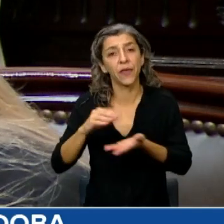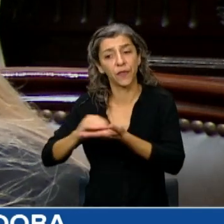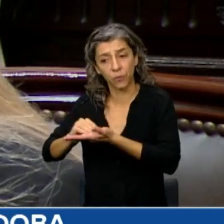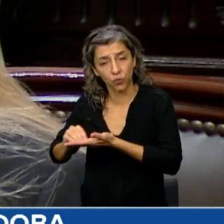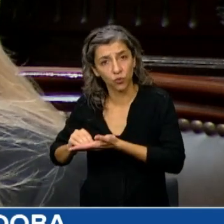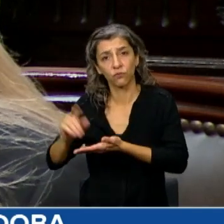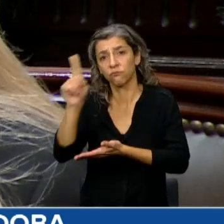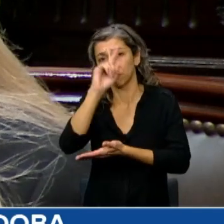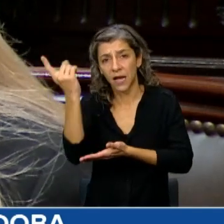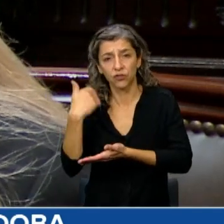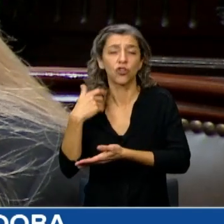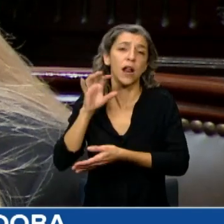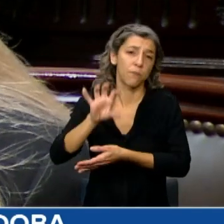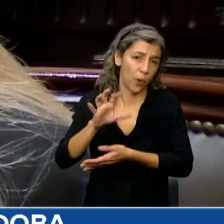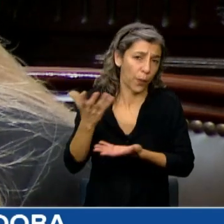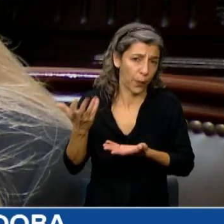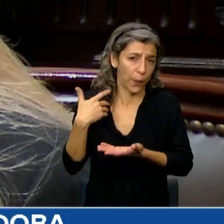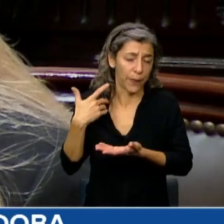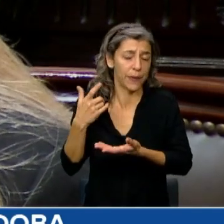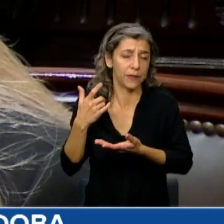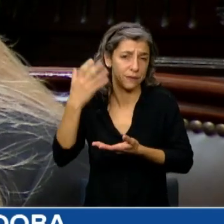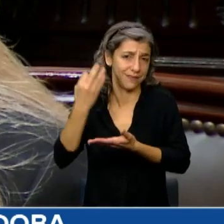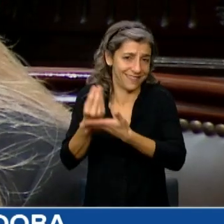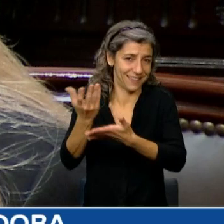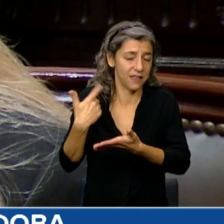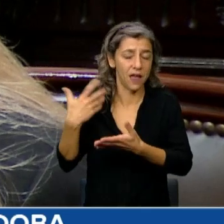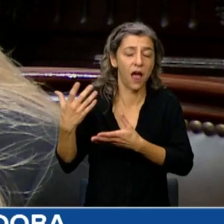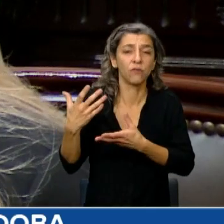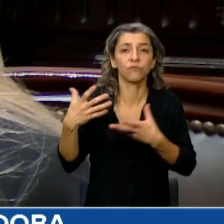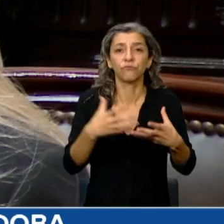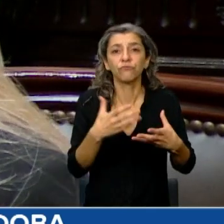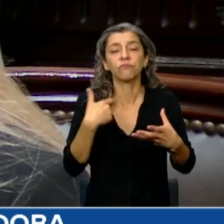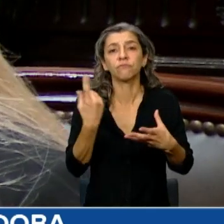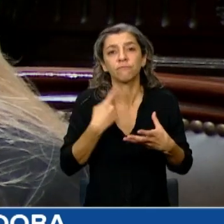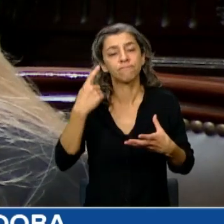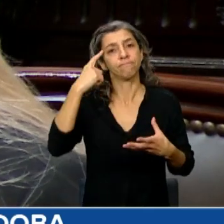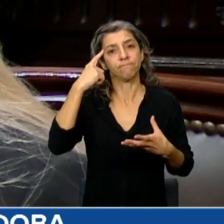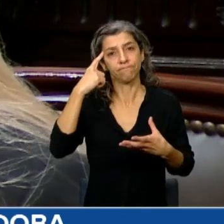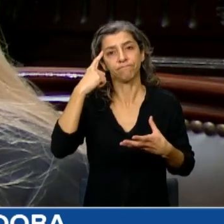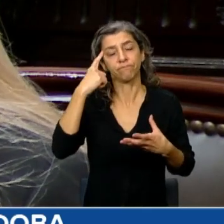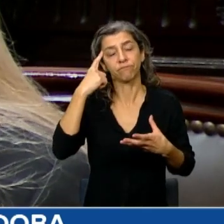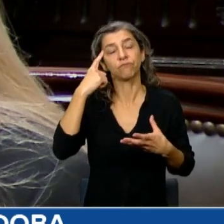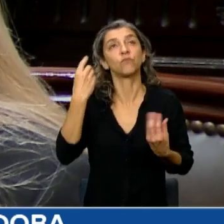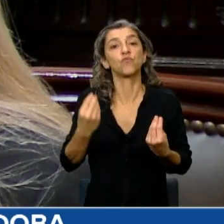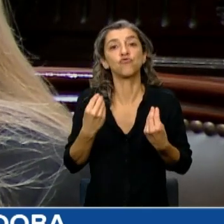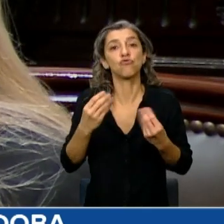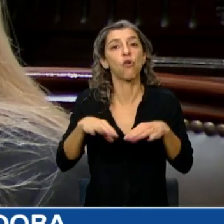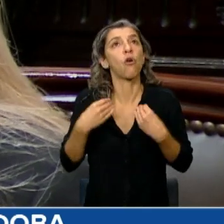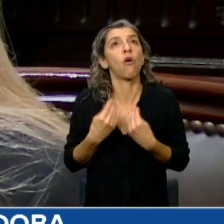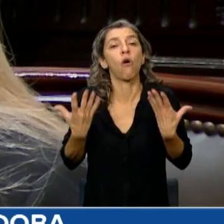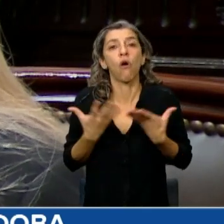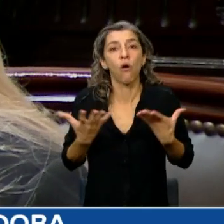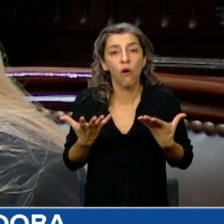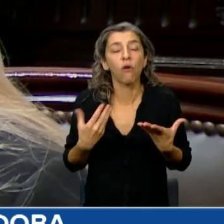diputados nacionales de mi provincia, y se llegó a la conclusión de que la única solución era establecer